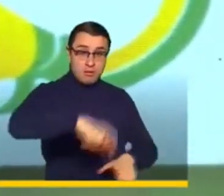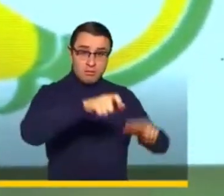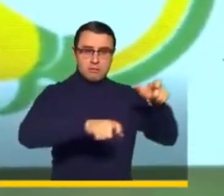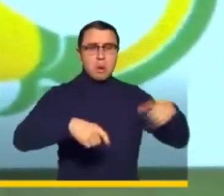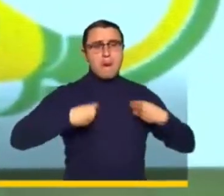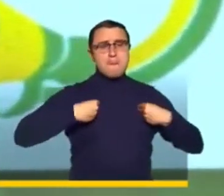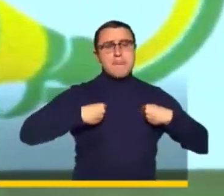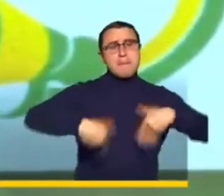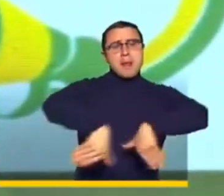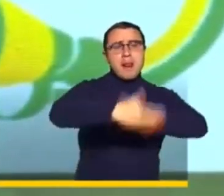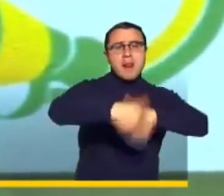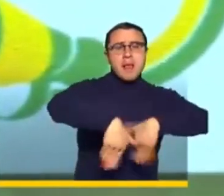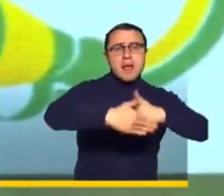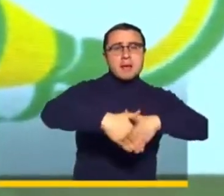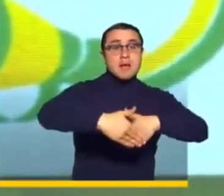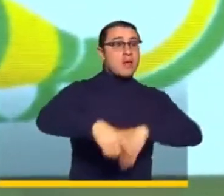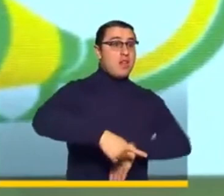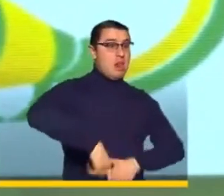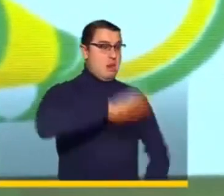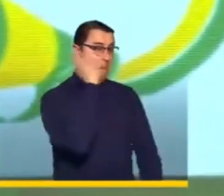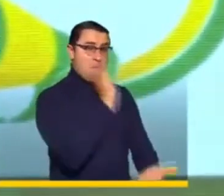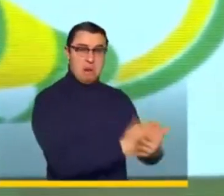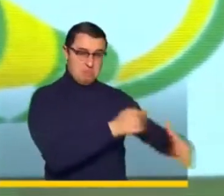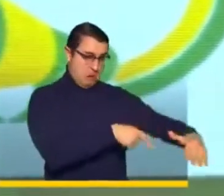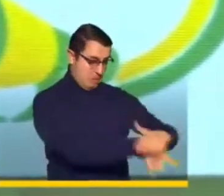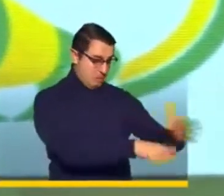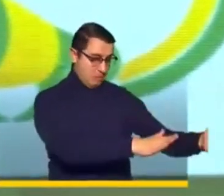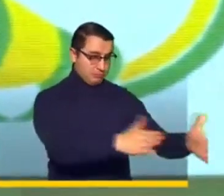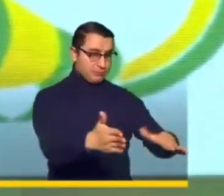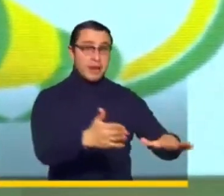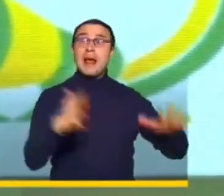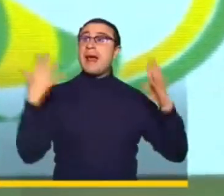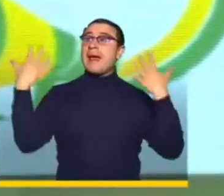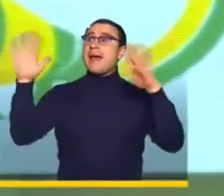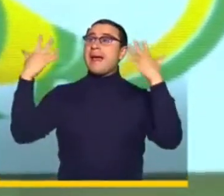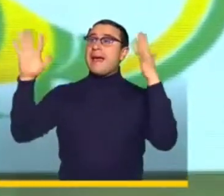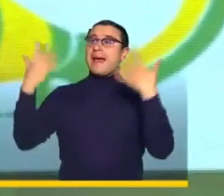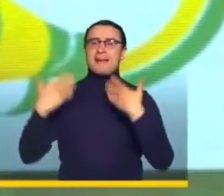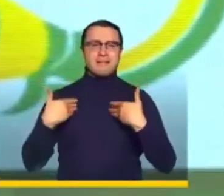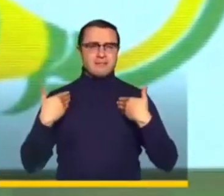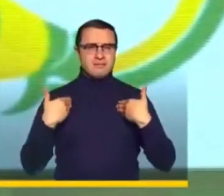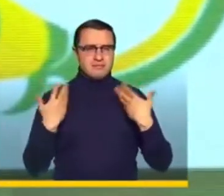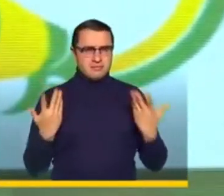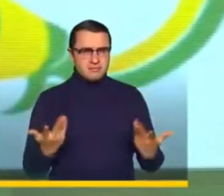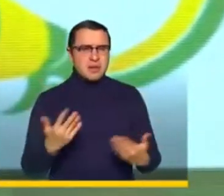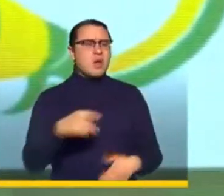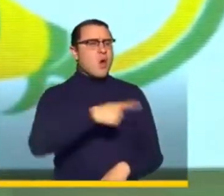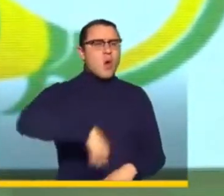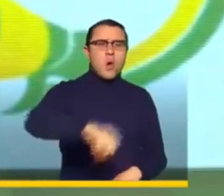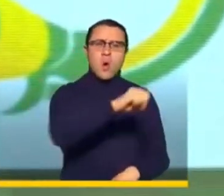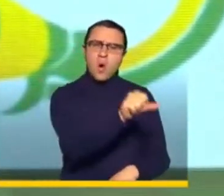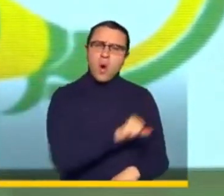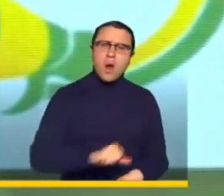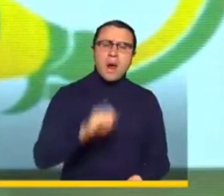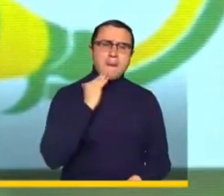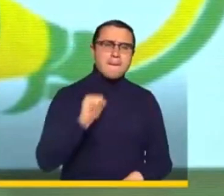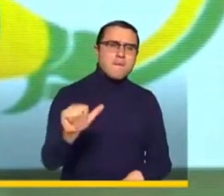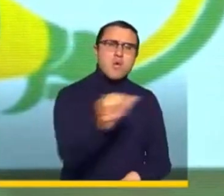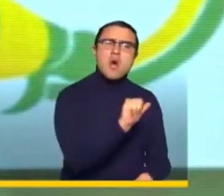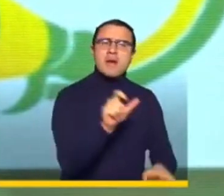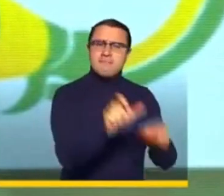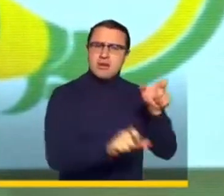cadáveres de personas, habitantes de calle, recicladores, mujeres, trabajadoras sexuales, muchas veces.